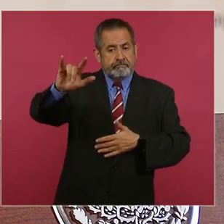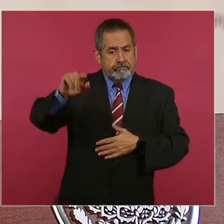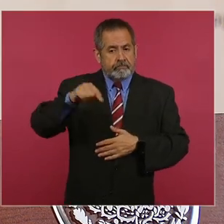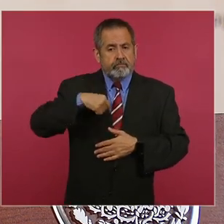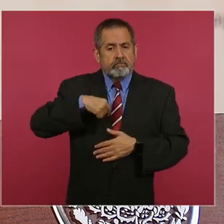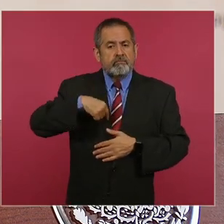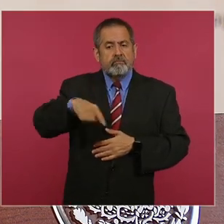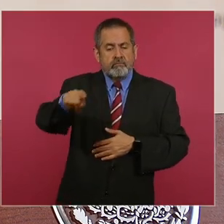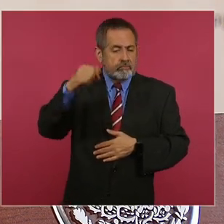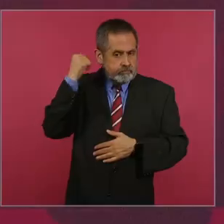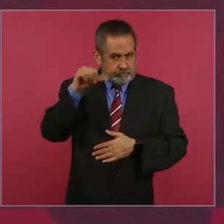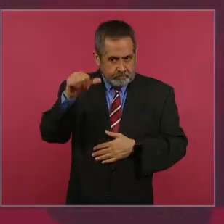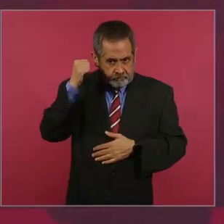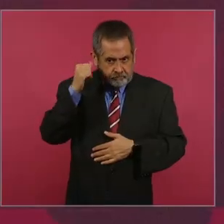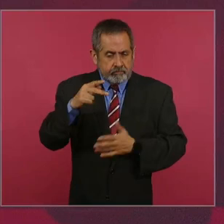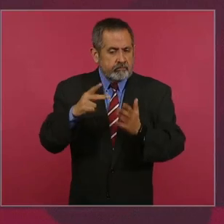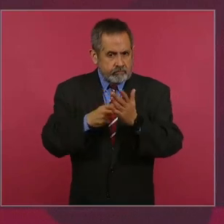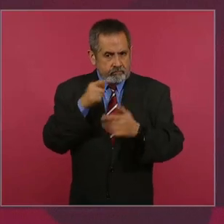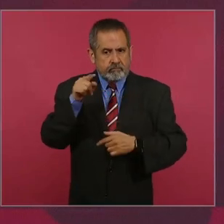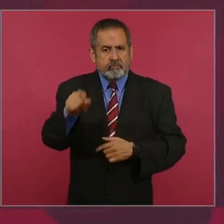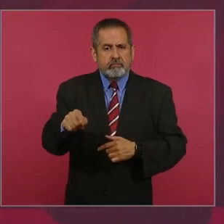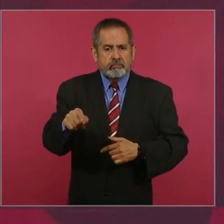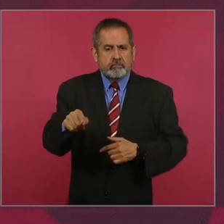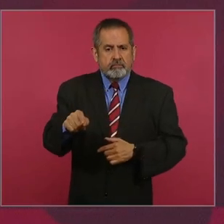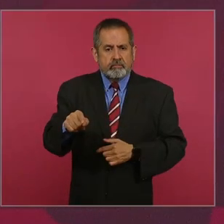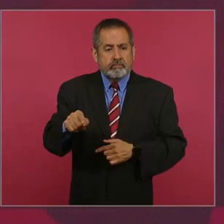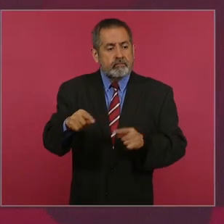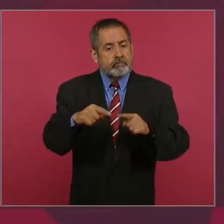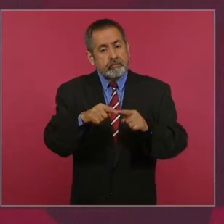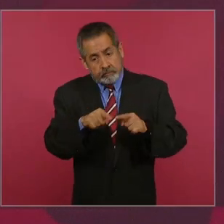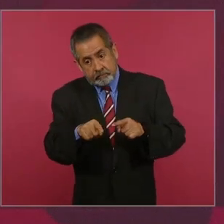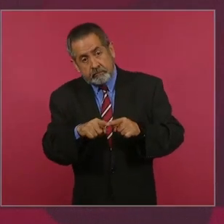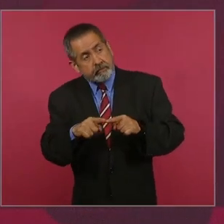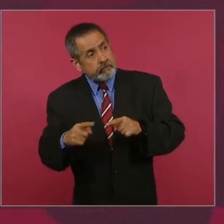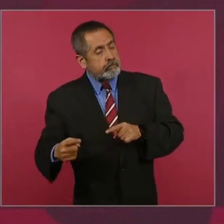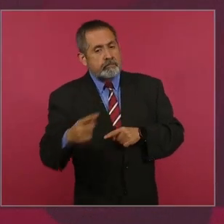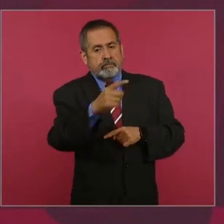a Acapulco de nuevo y de ahí a San Francisco